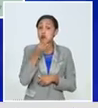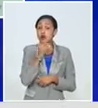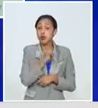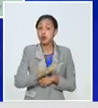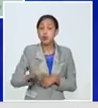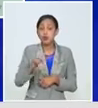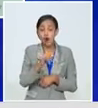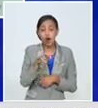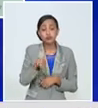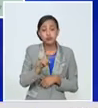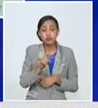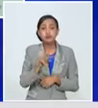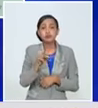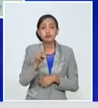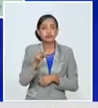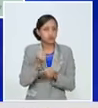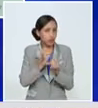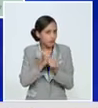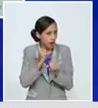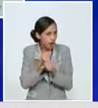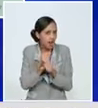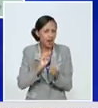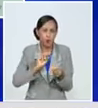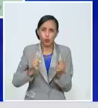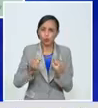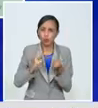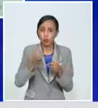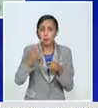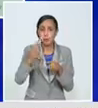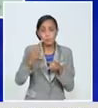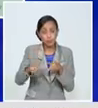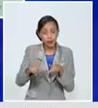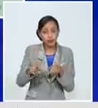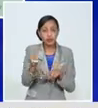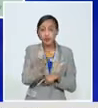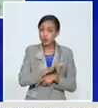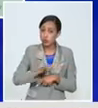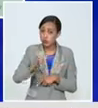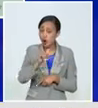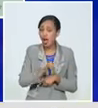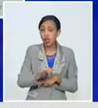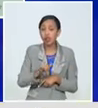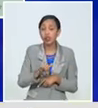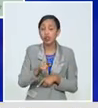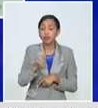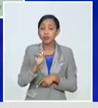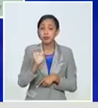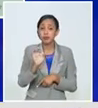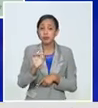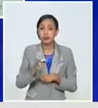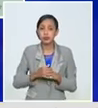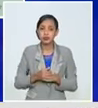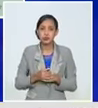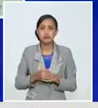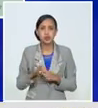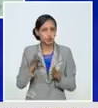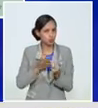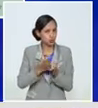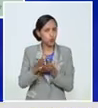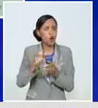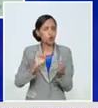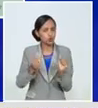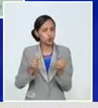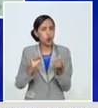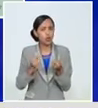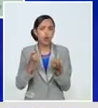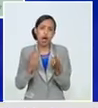refuerzan las actividades, pero indiscutiblemente tiene un control de la pandemia que se mantiene.